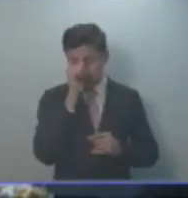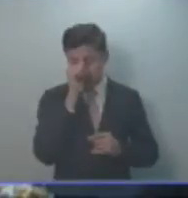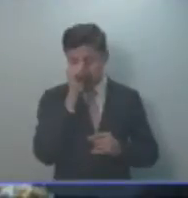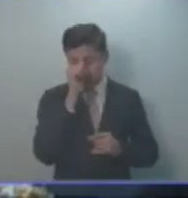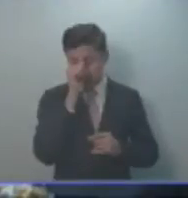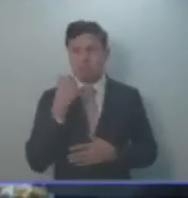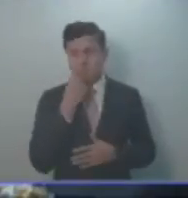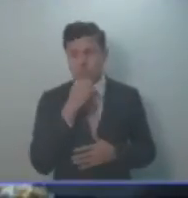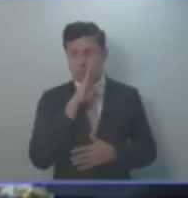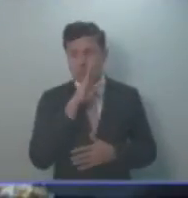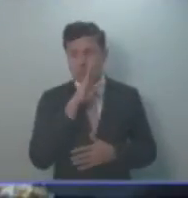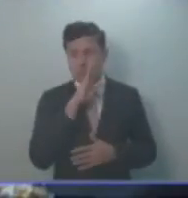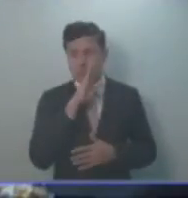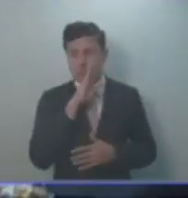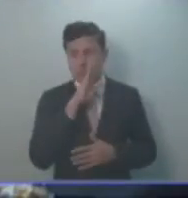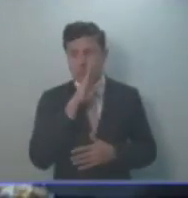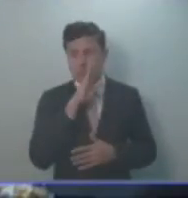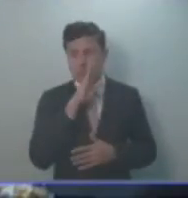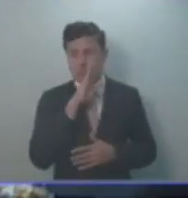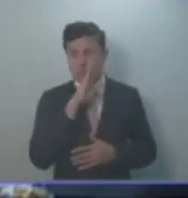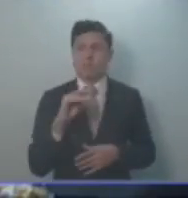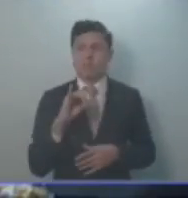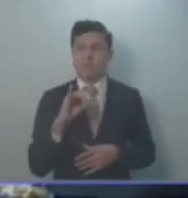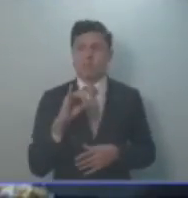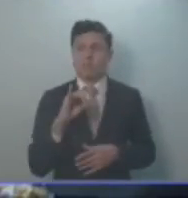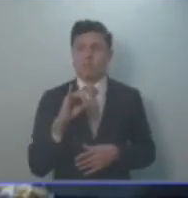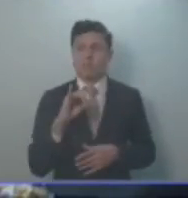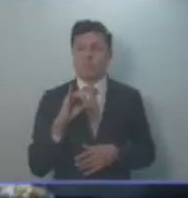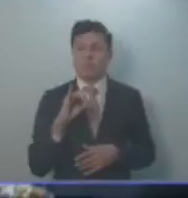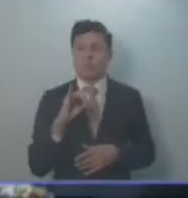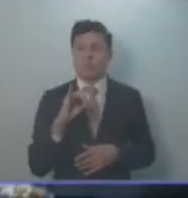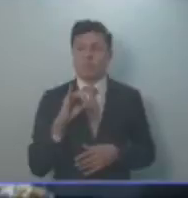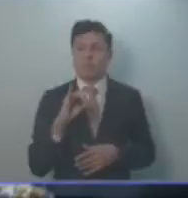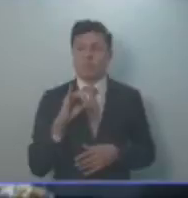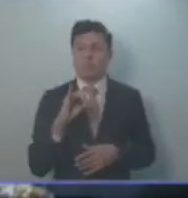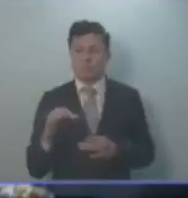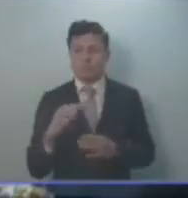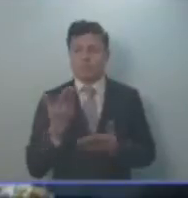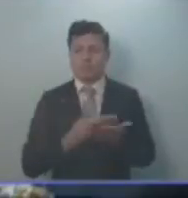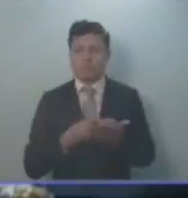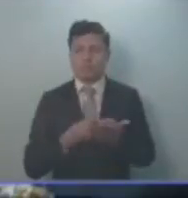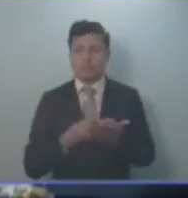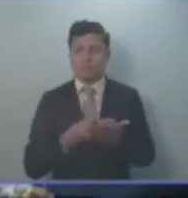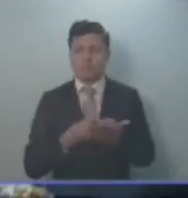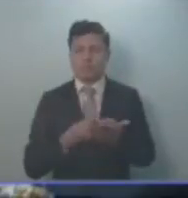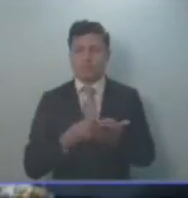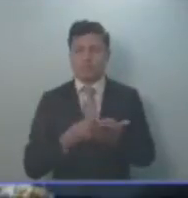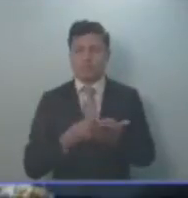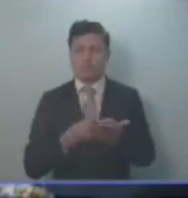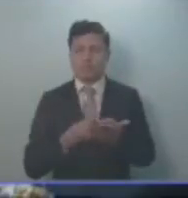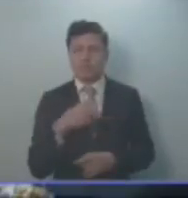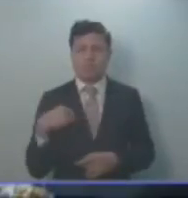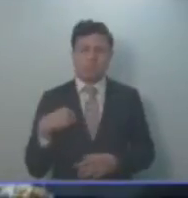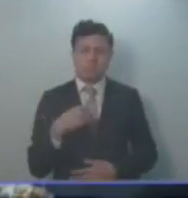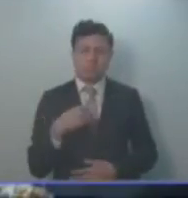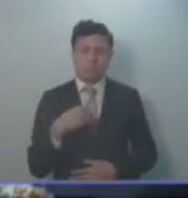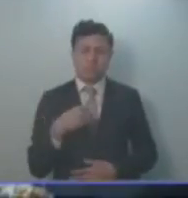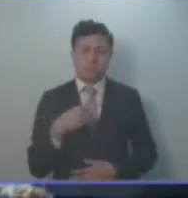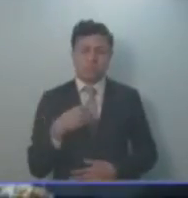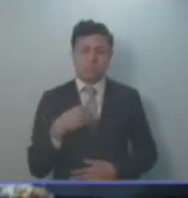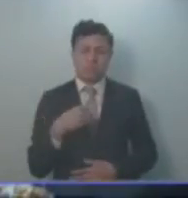padecimientos de enfermedades crónicas incapacitantes que requieran controles médicos frecuentes